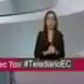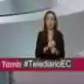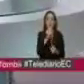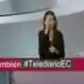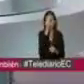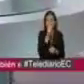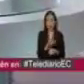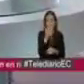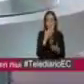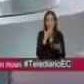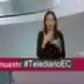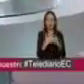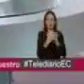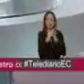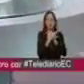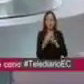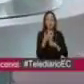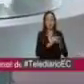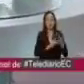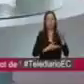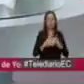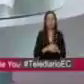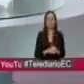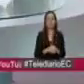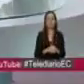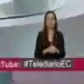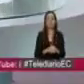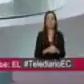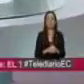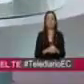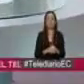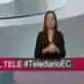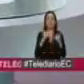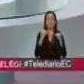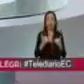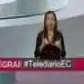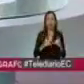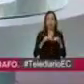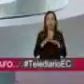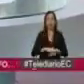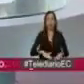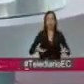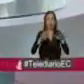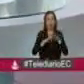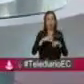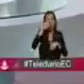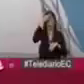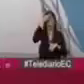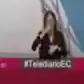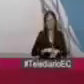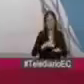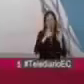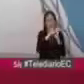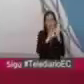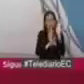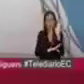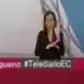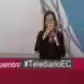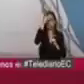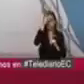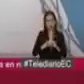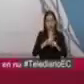días un gusto estar aquí muchas gracias muy gentil bueno esta semana la corte constitucional debe tomar una decisión en torno a este tema que ha